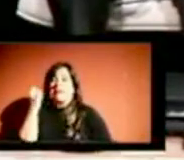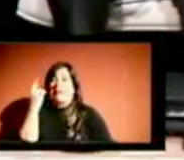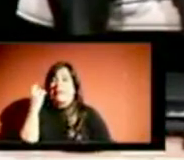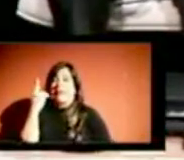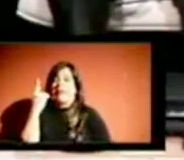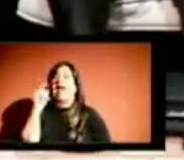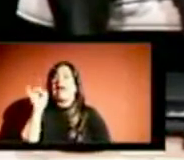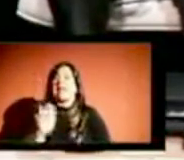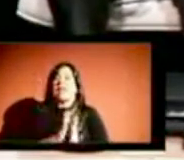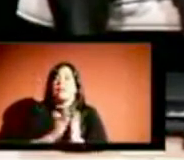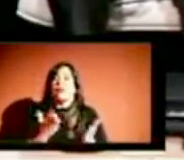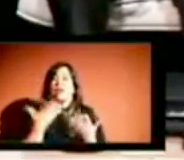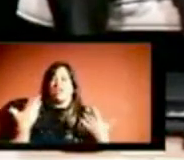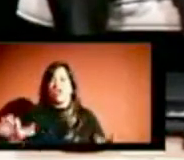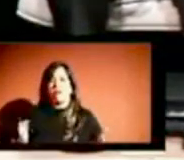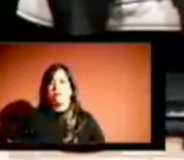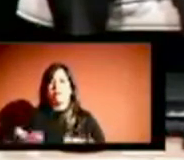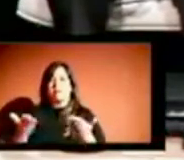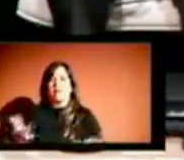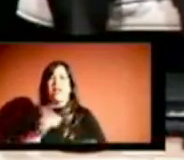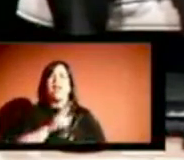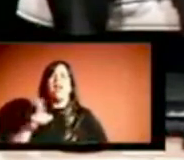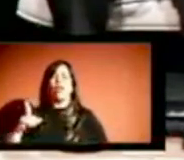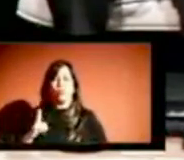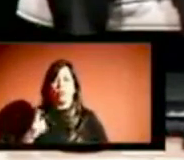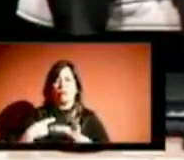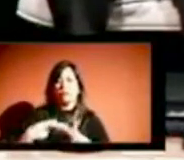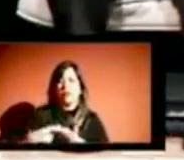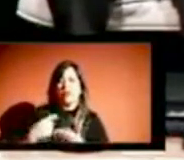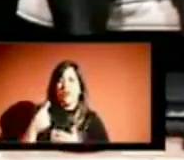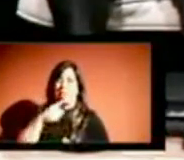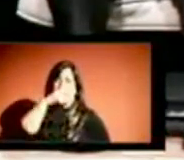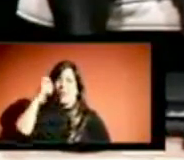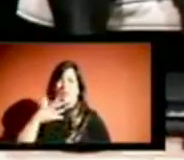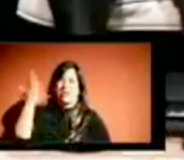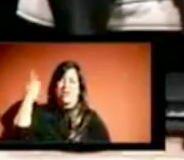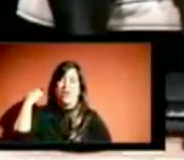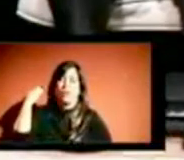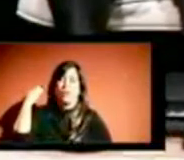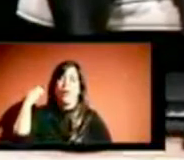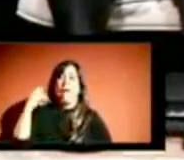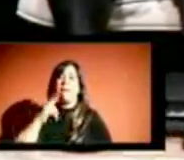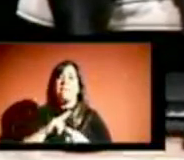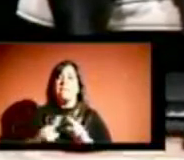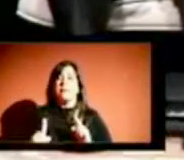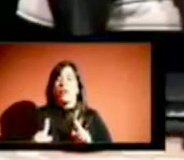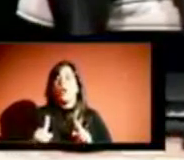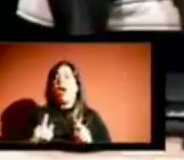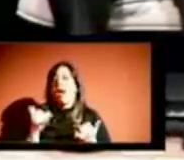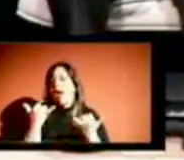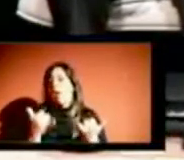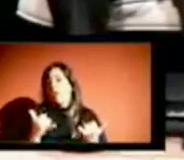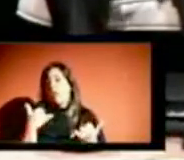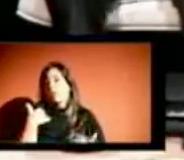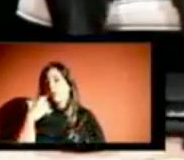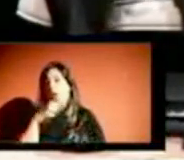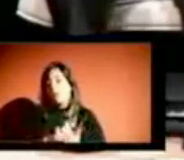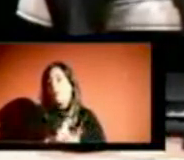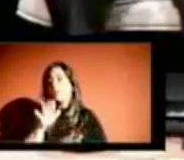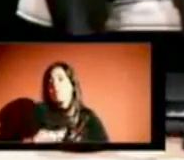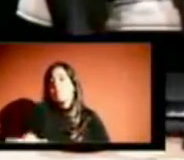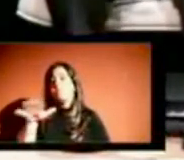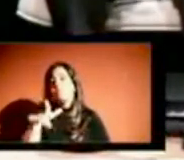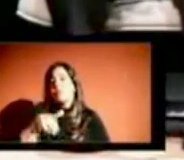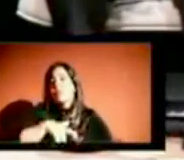que ese manual se sometiera a la Asamblea Legislativa el verano pasado. Así que ahora me imagino que será en algún